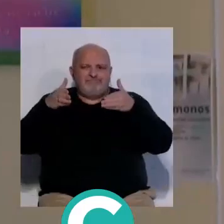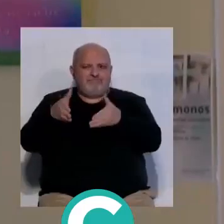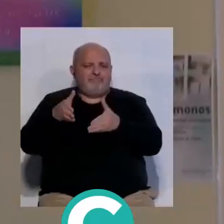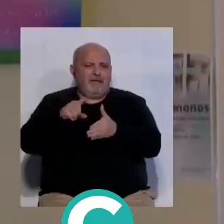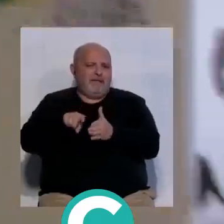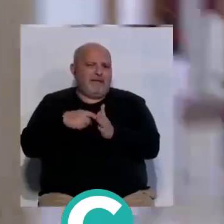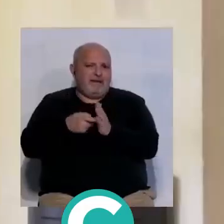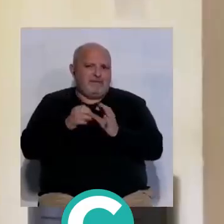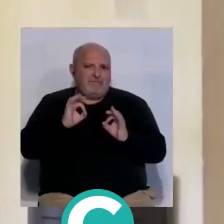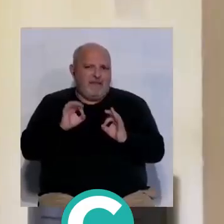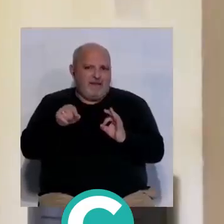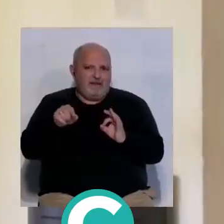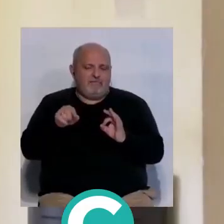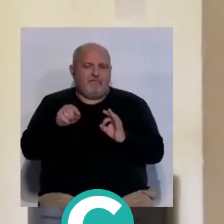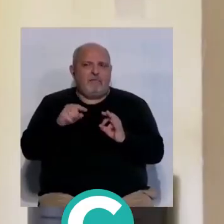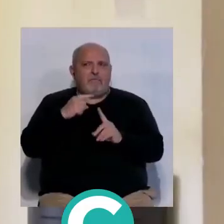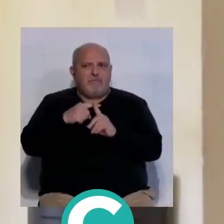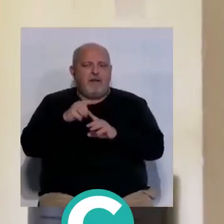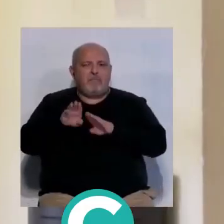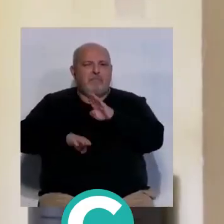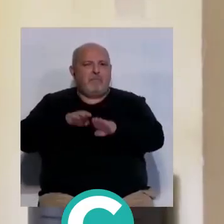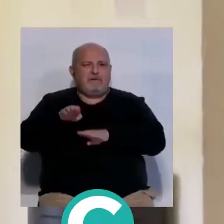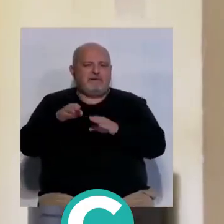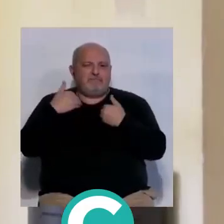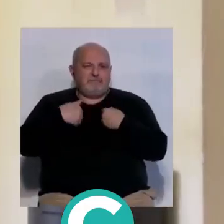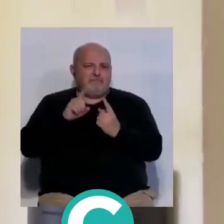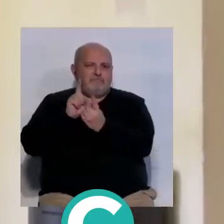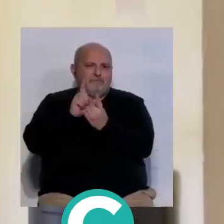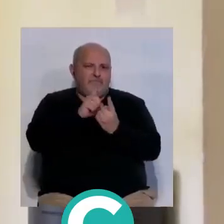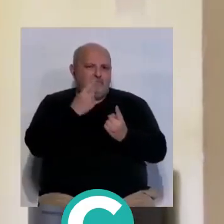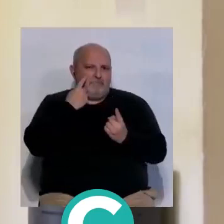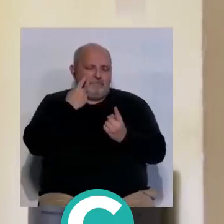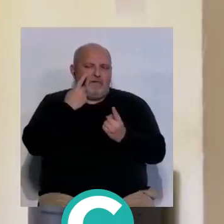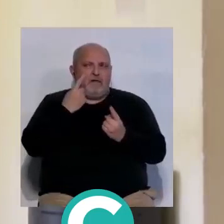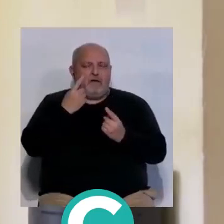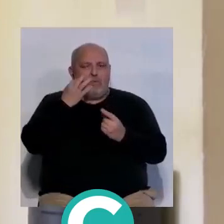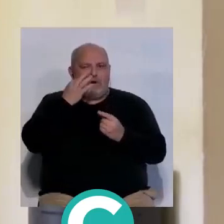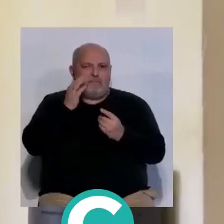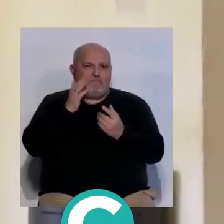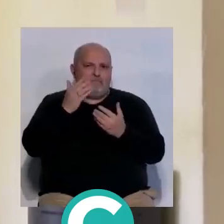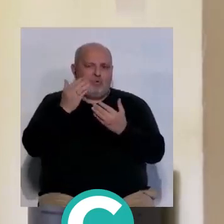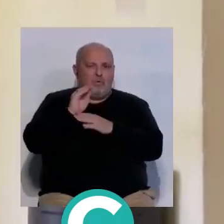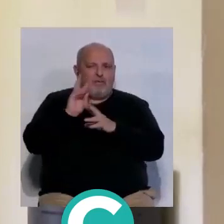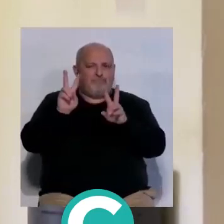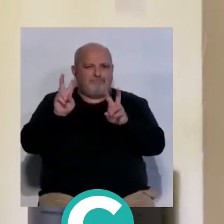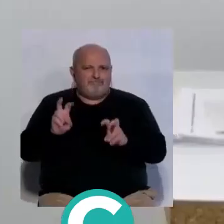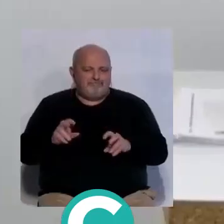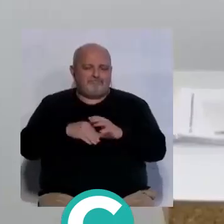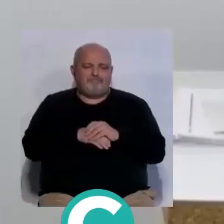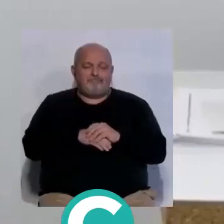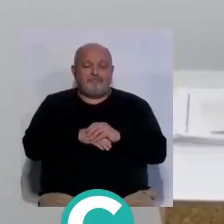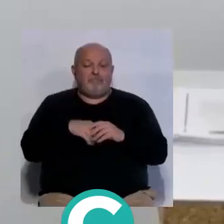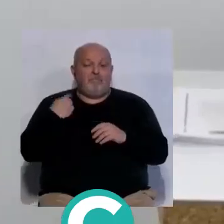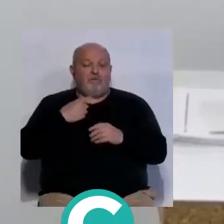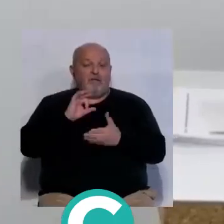integral y especializado, sumando pasos en la personalización de los tratamientos y la humanización de los cuidados. Nosotros, como